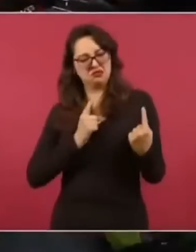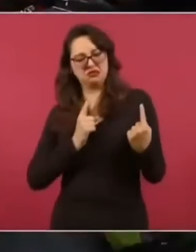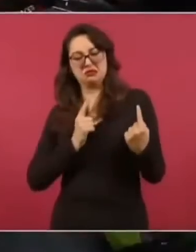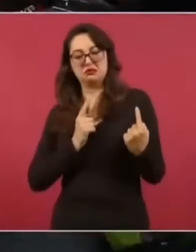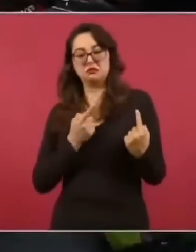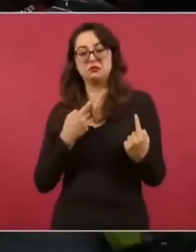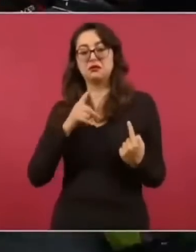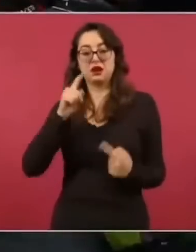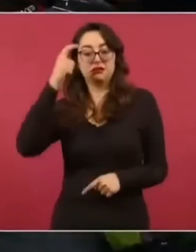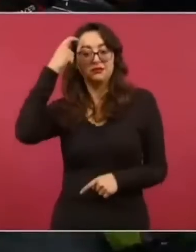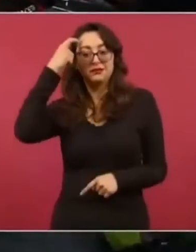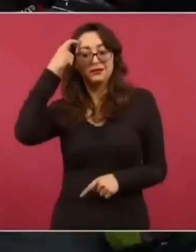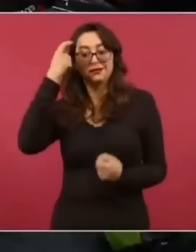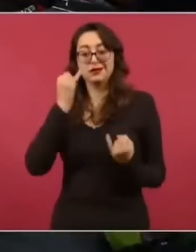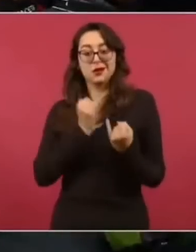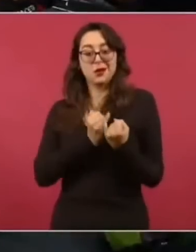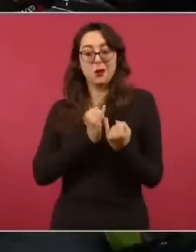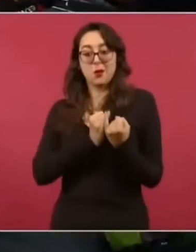mismo.